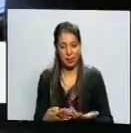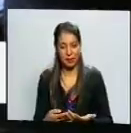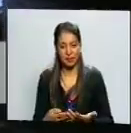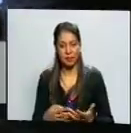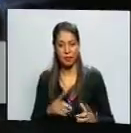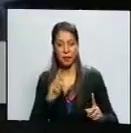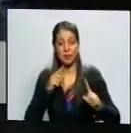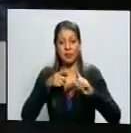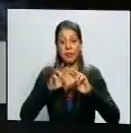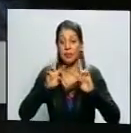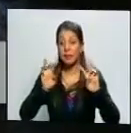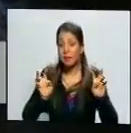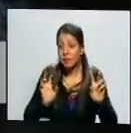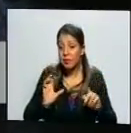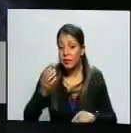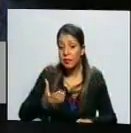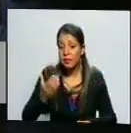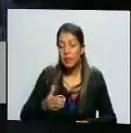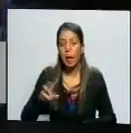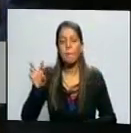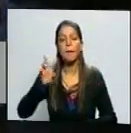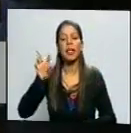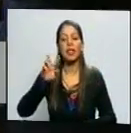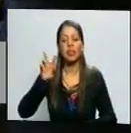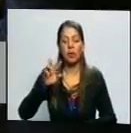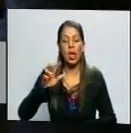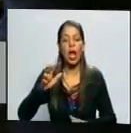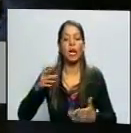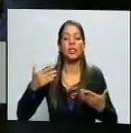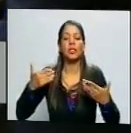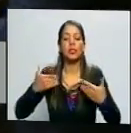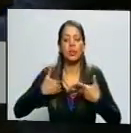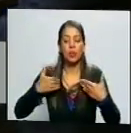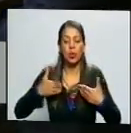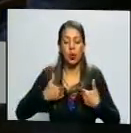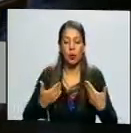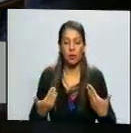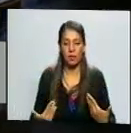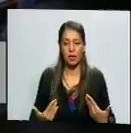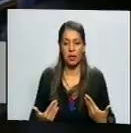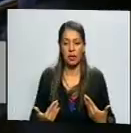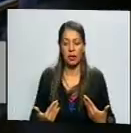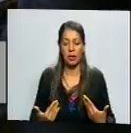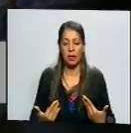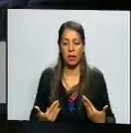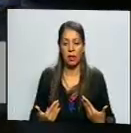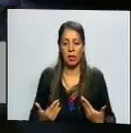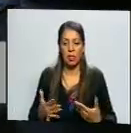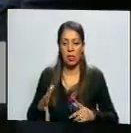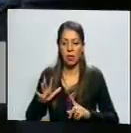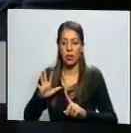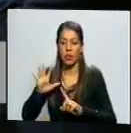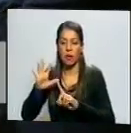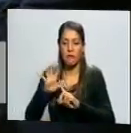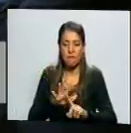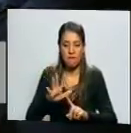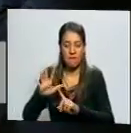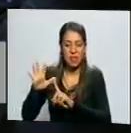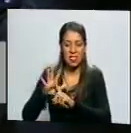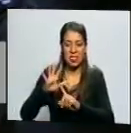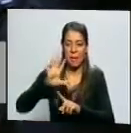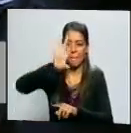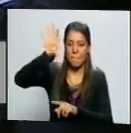premisa fundamental que Venezuela está afrontando una forma de multiagresión